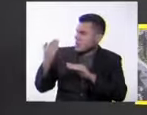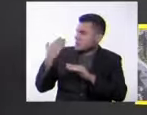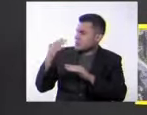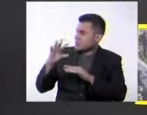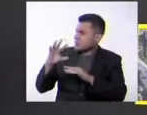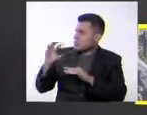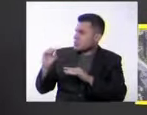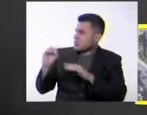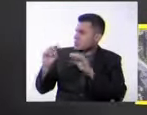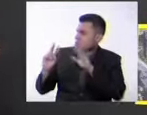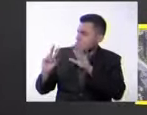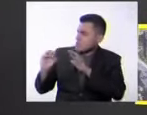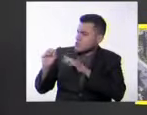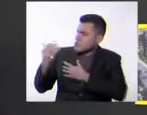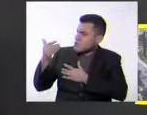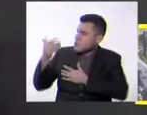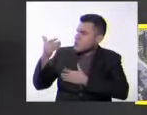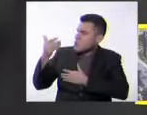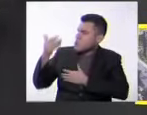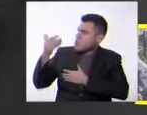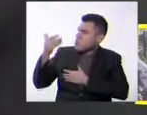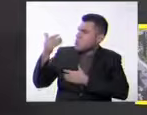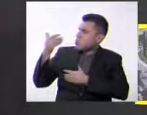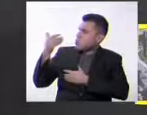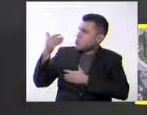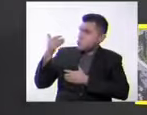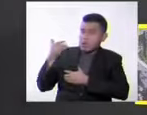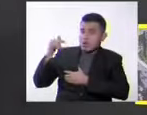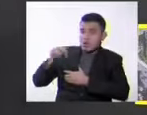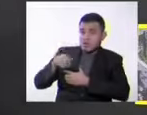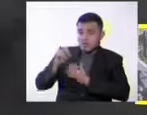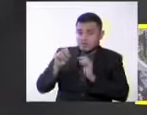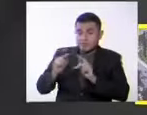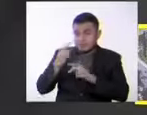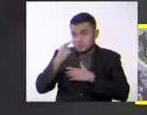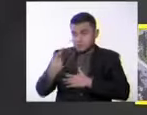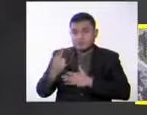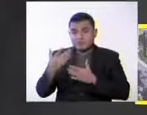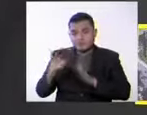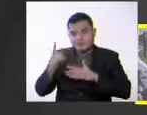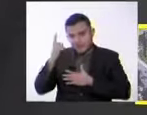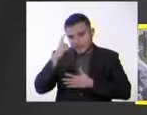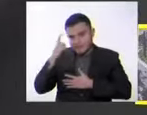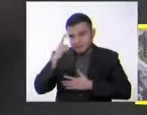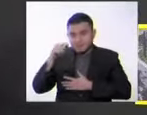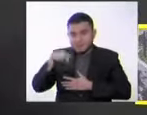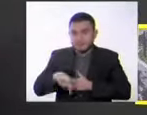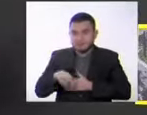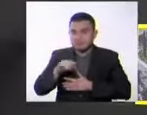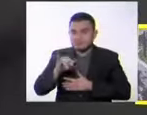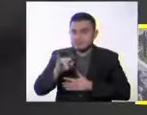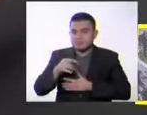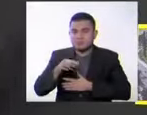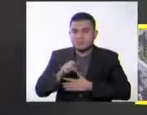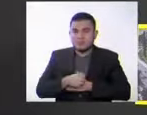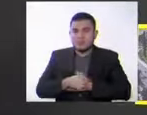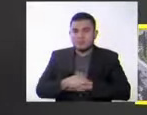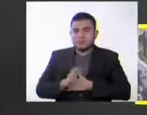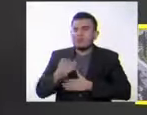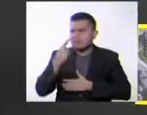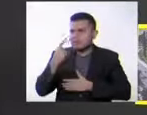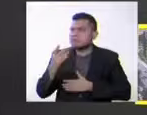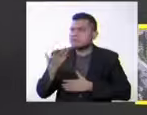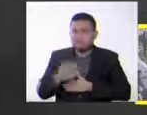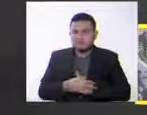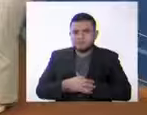50, 70 años. En este caso, muy bien como te has hecho tu referencia a esta imagen, ¿qué vemos en esa